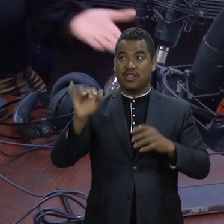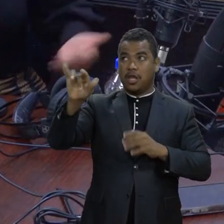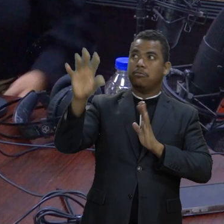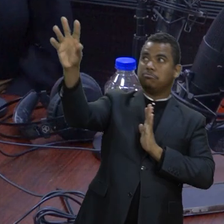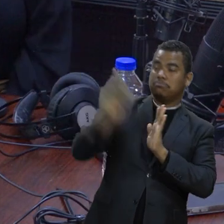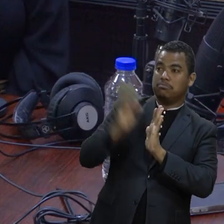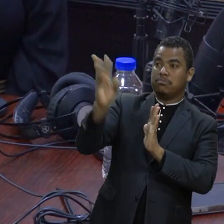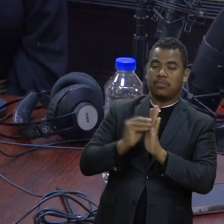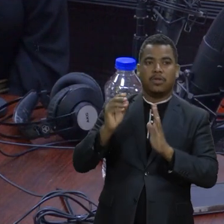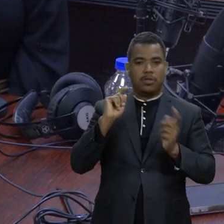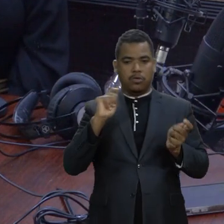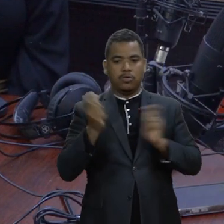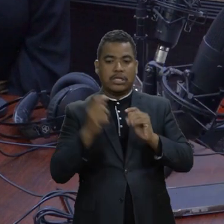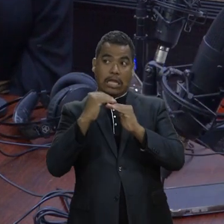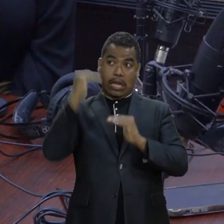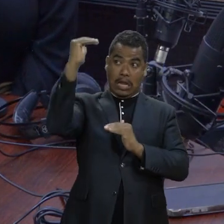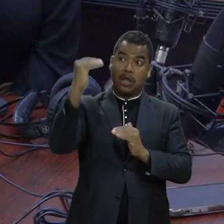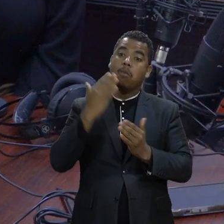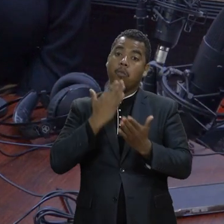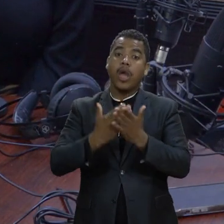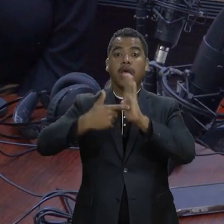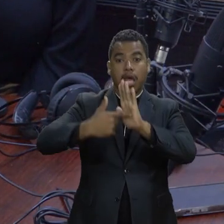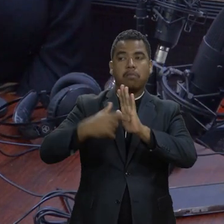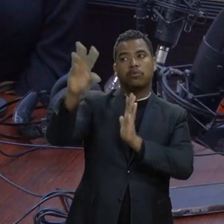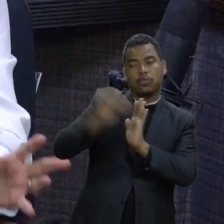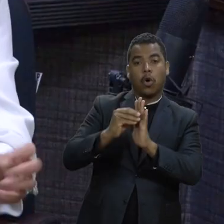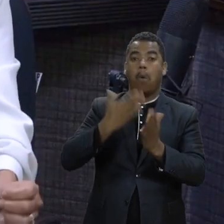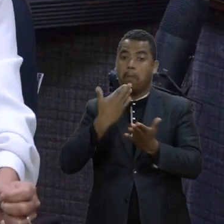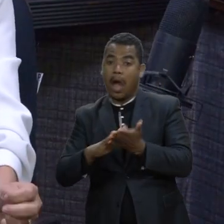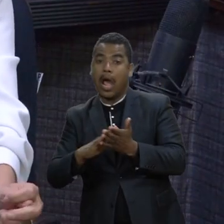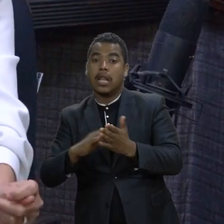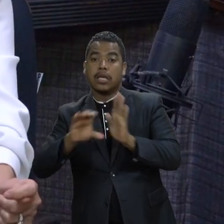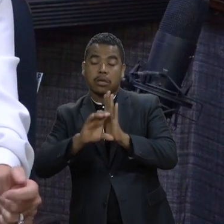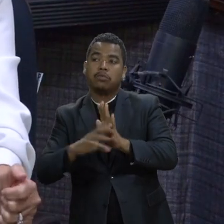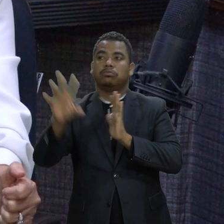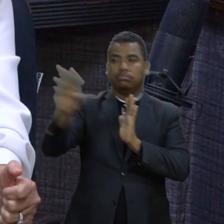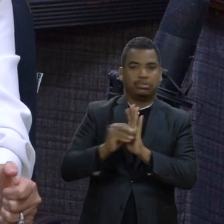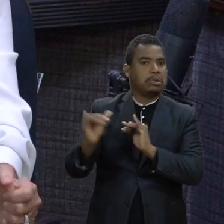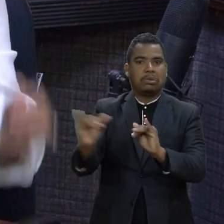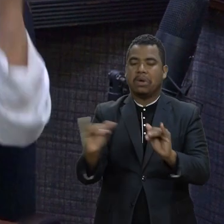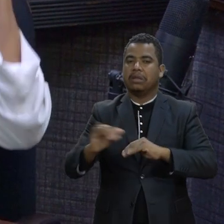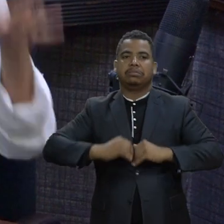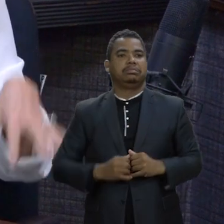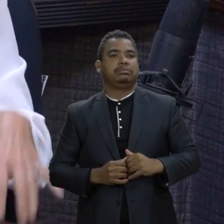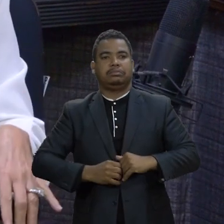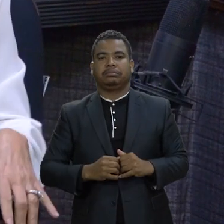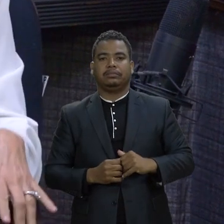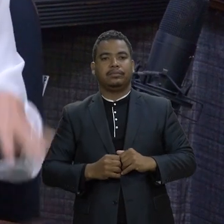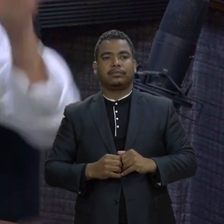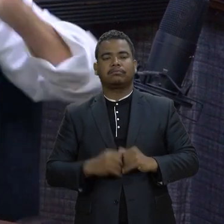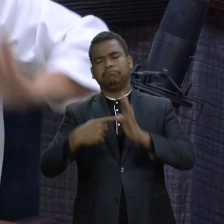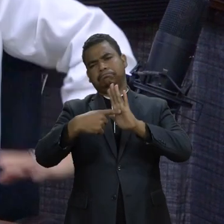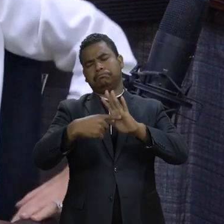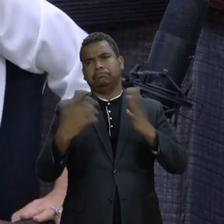los casos que ustedes presentan tiene, también. Tiene su importancia. Claro eso, que sí, tiene un impacto. Es predicar con el ejemplo. Es okay. Predicar y